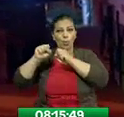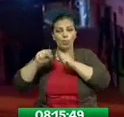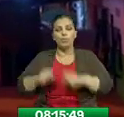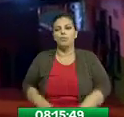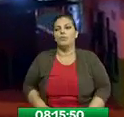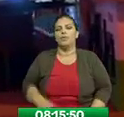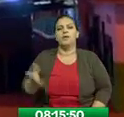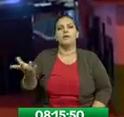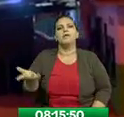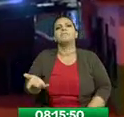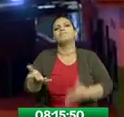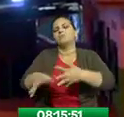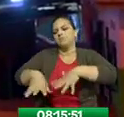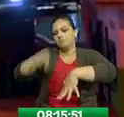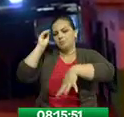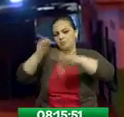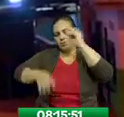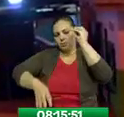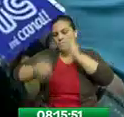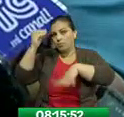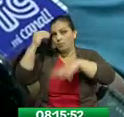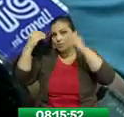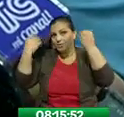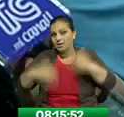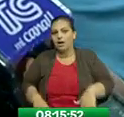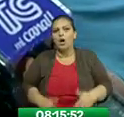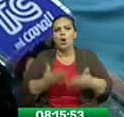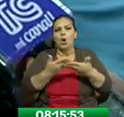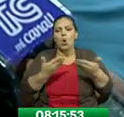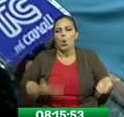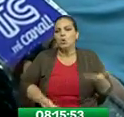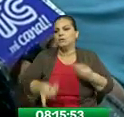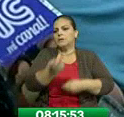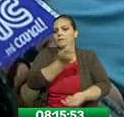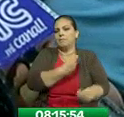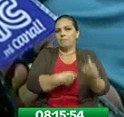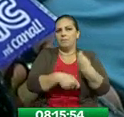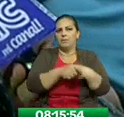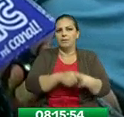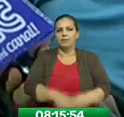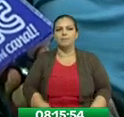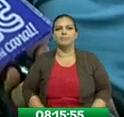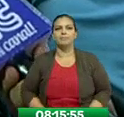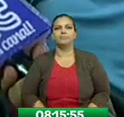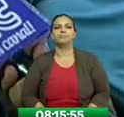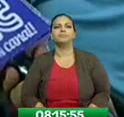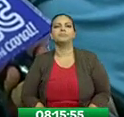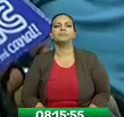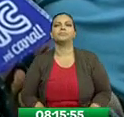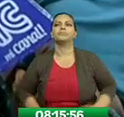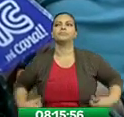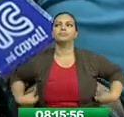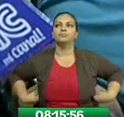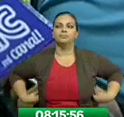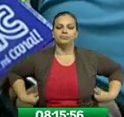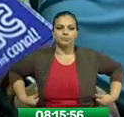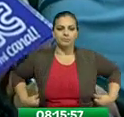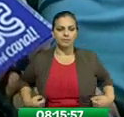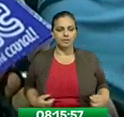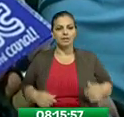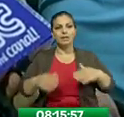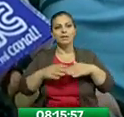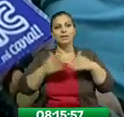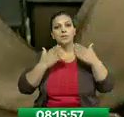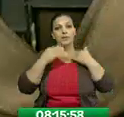Jácome, en el norte de Guayaquil. En el momento de realizar un registro en la parte de la cajuela del vehículo, podemos verificar